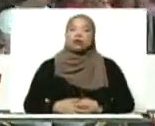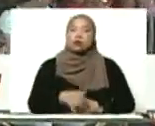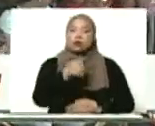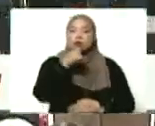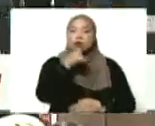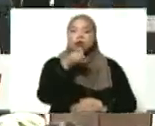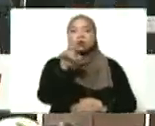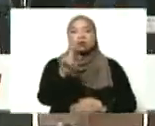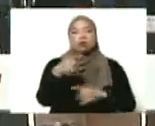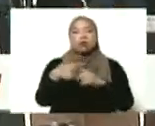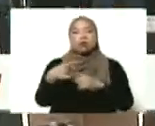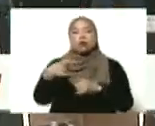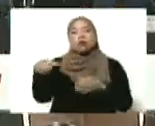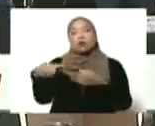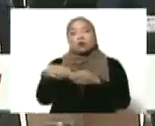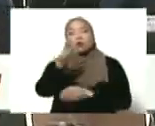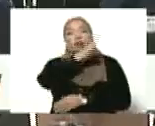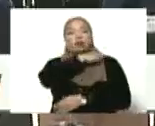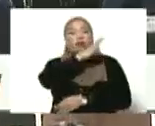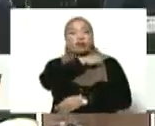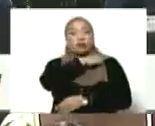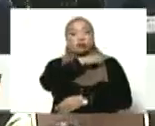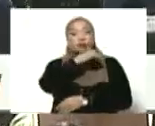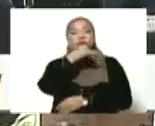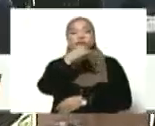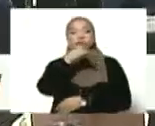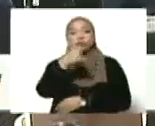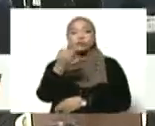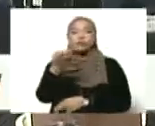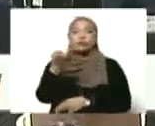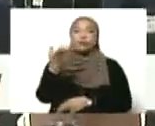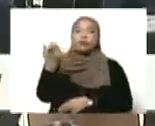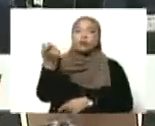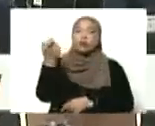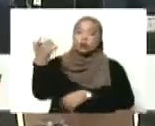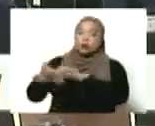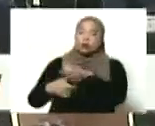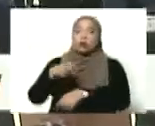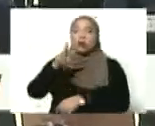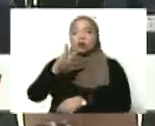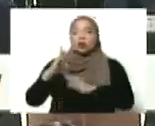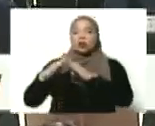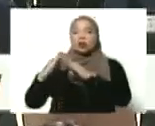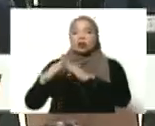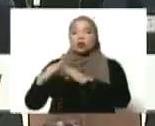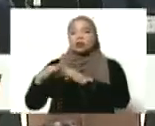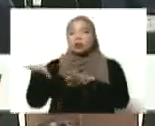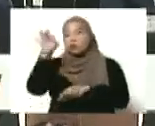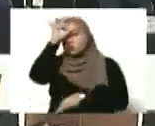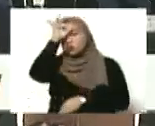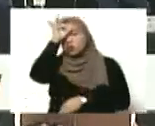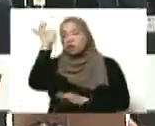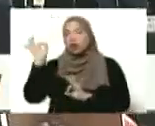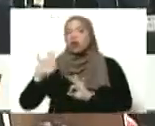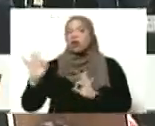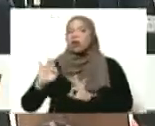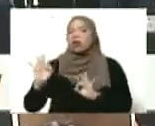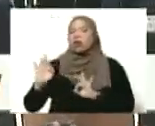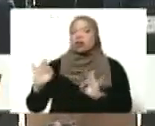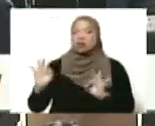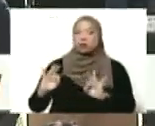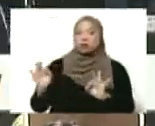1, con el jefe de la calle Los Rosales. Y lo senté porque estaban peleados por 3 casas que no se sabía de quién eran. Y